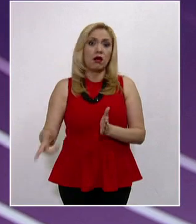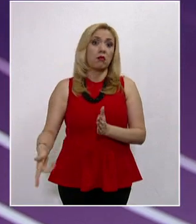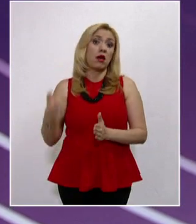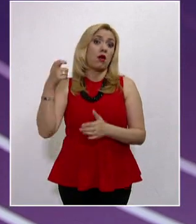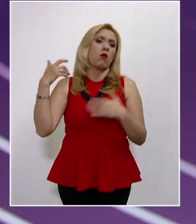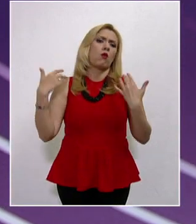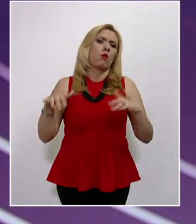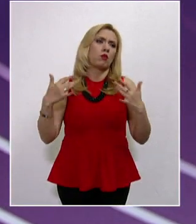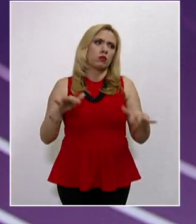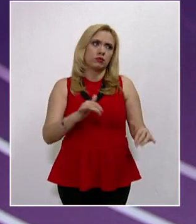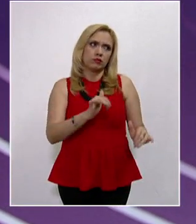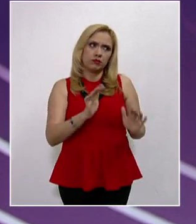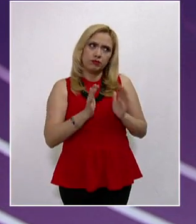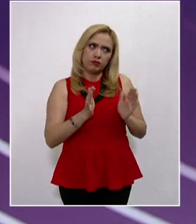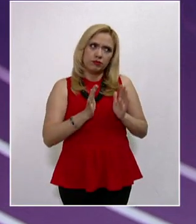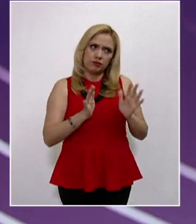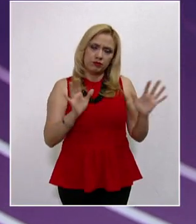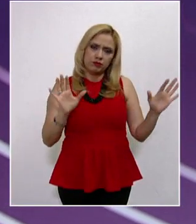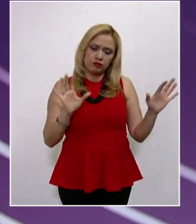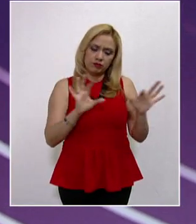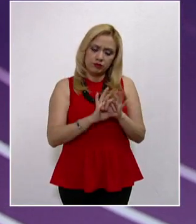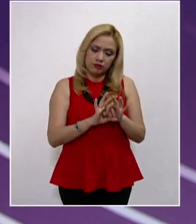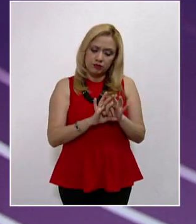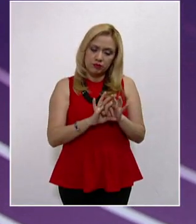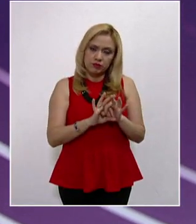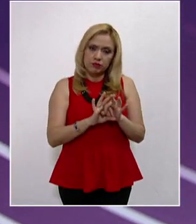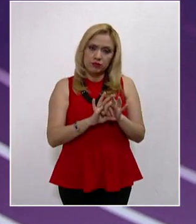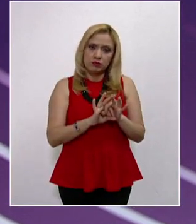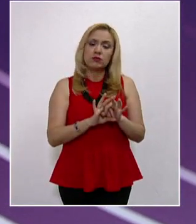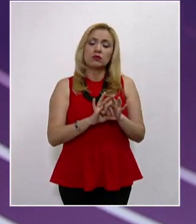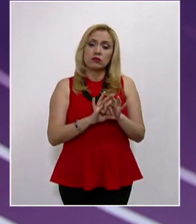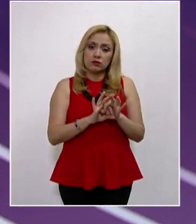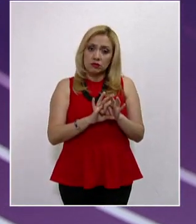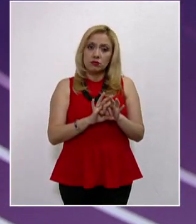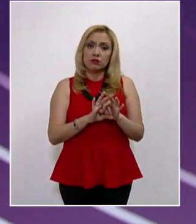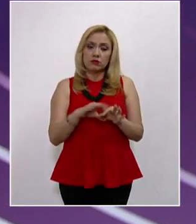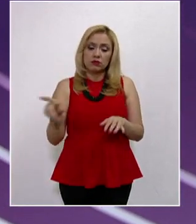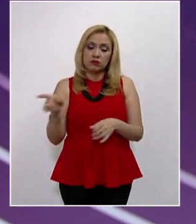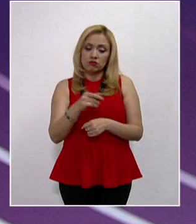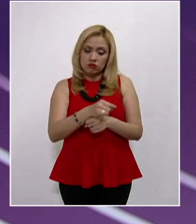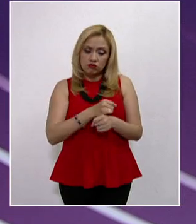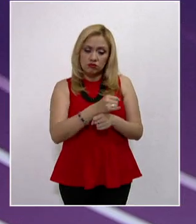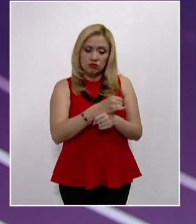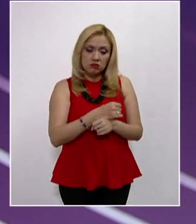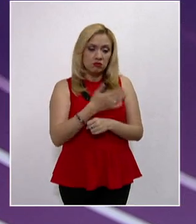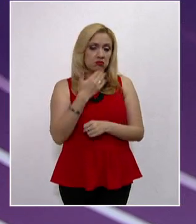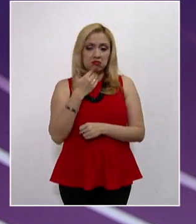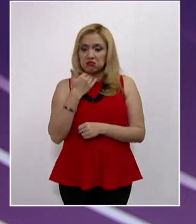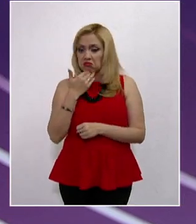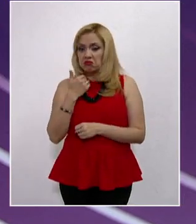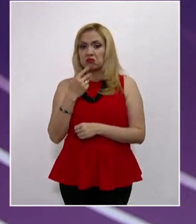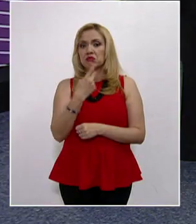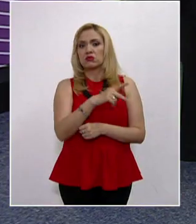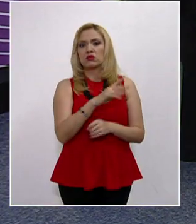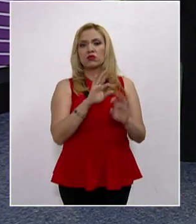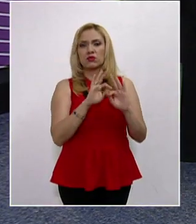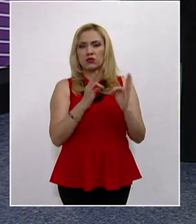O sea, si no hay una conexión, digamos, estricta de lo que se está investigando con la disciplina,